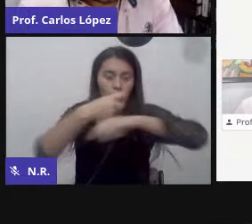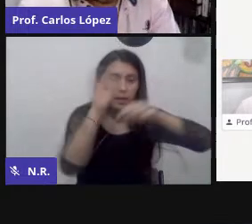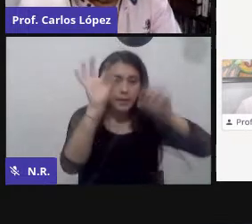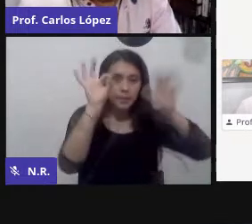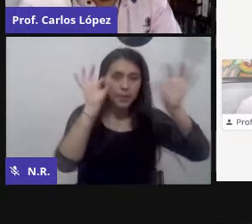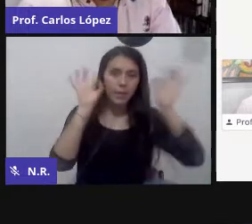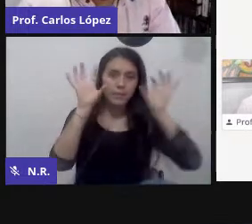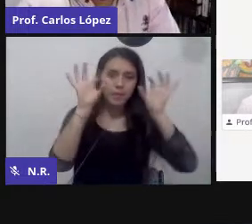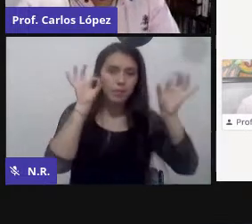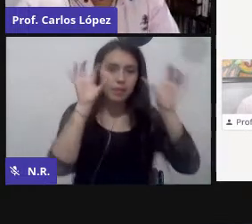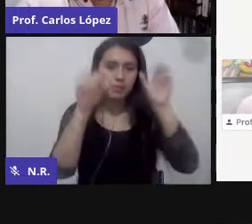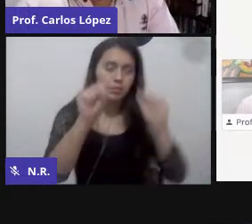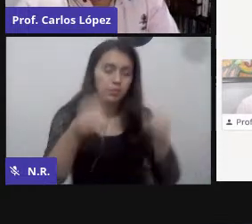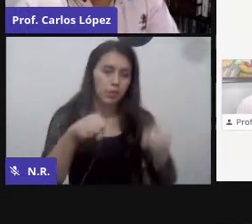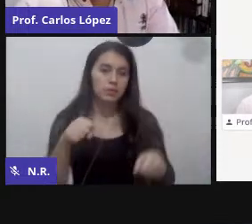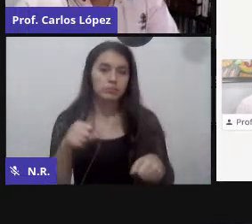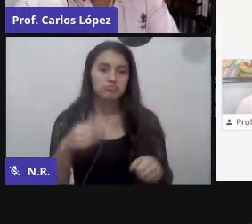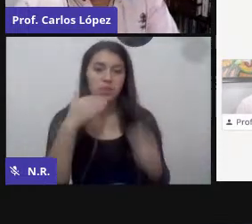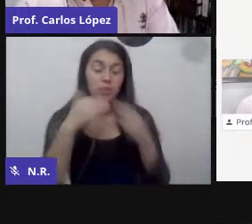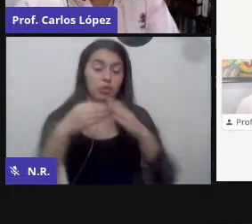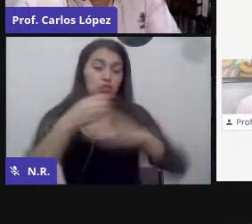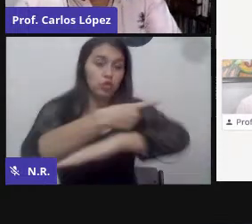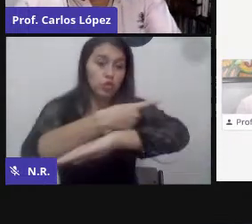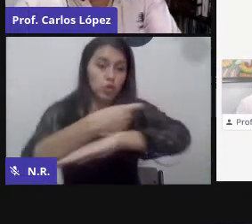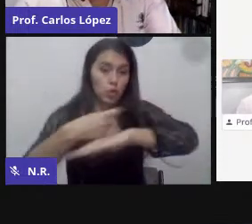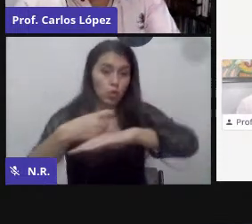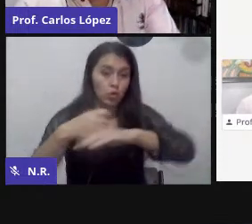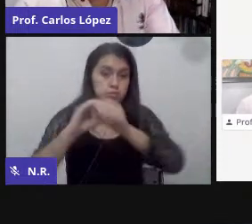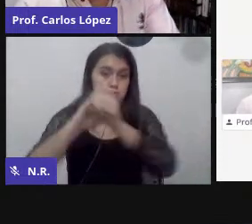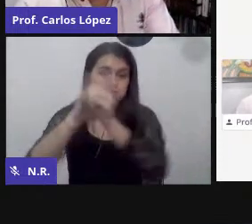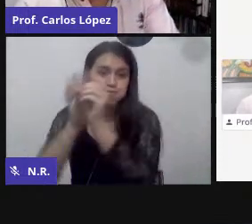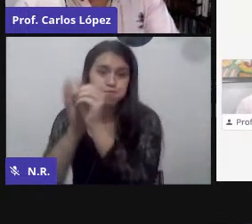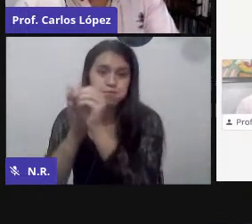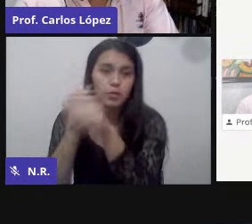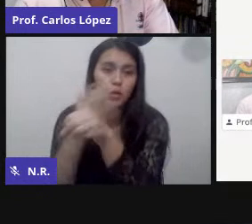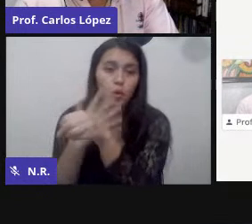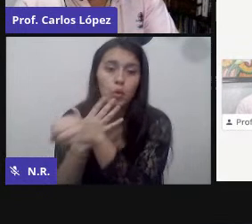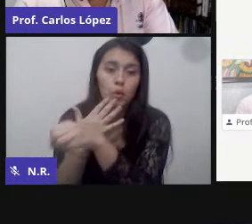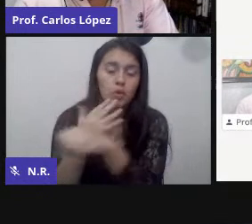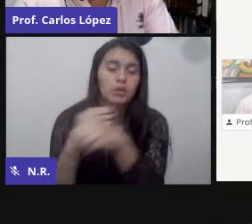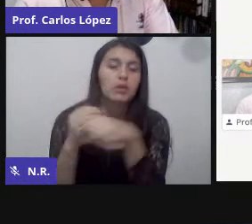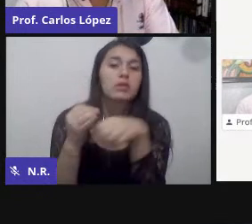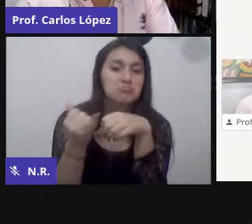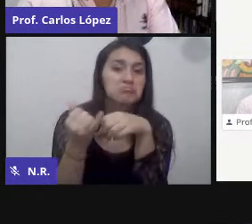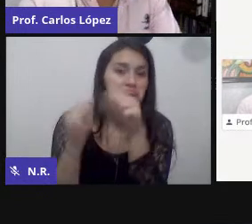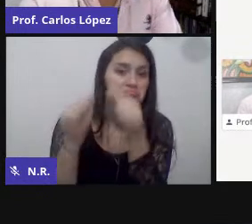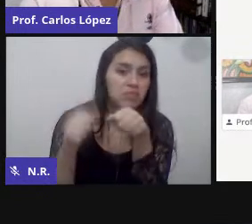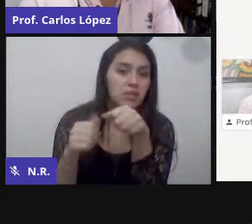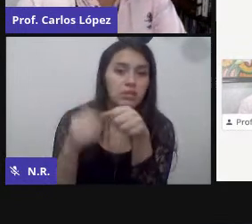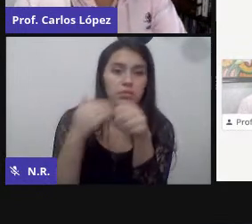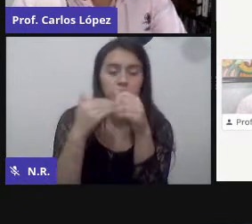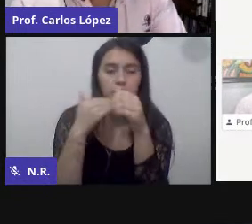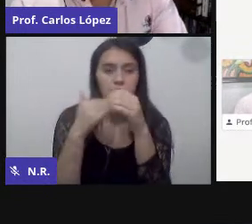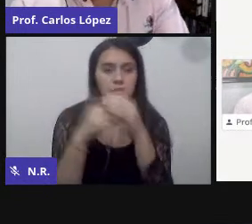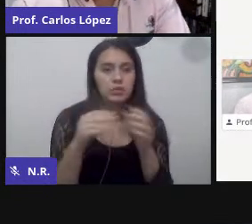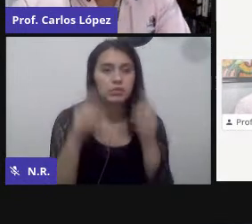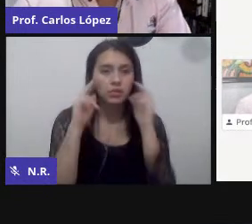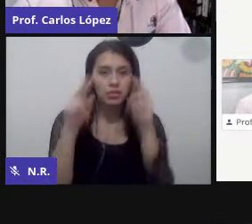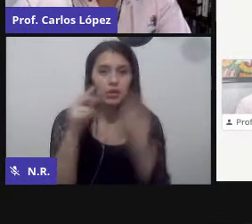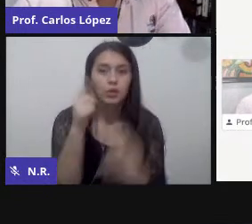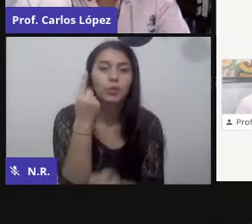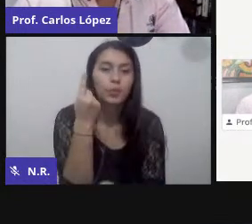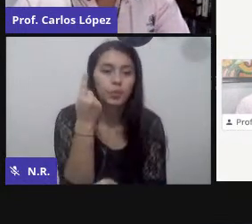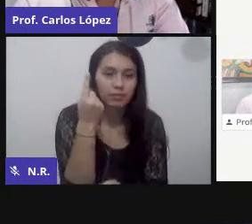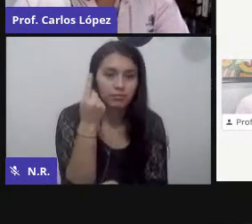desde Google Chrome, al inicio de la transmisión, lo que ustedes pudieron percibir es que estábamos compartiendo una pestaña